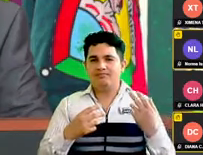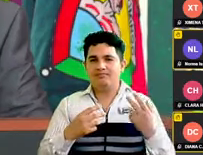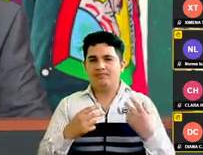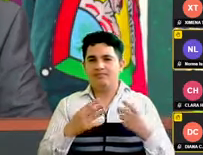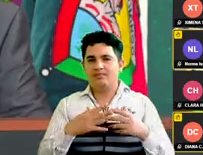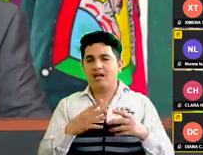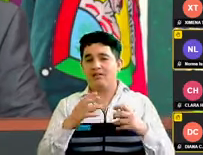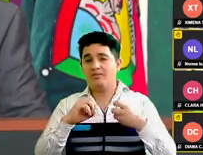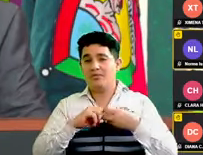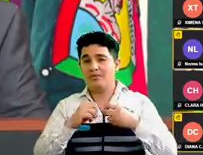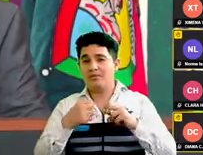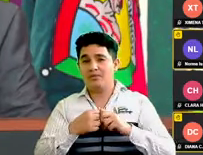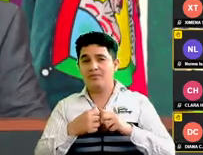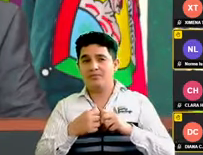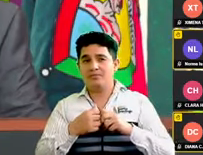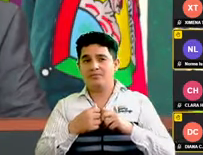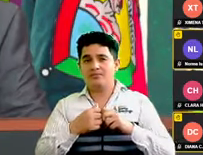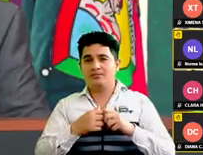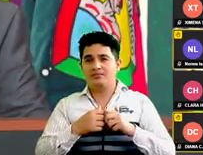inseguridad